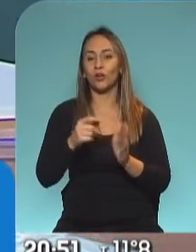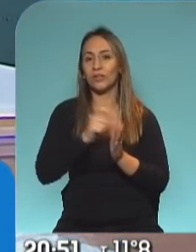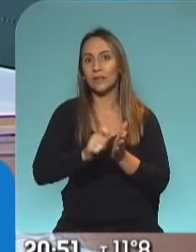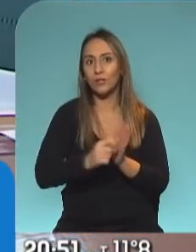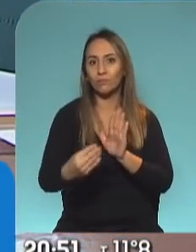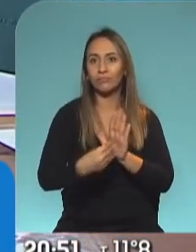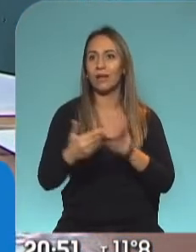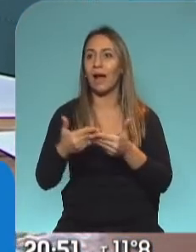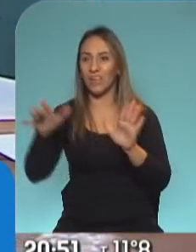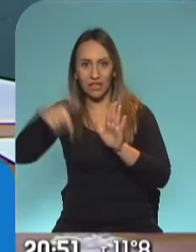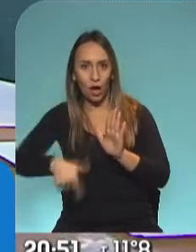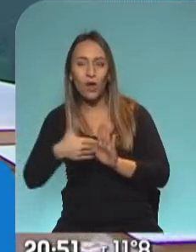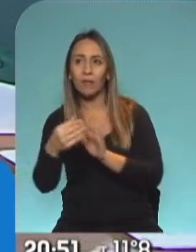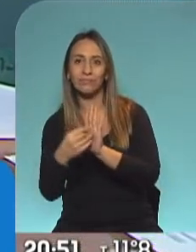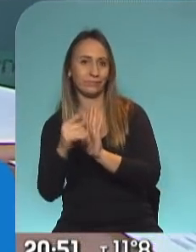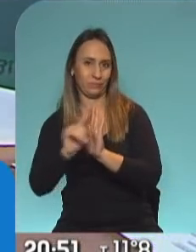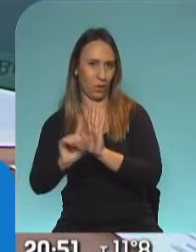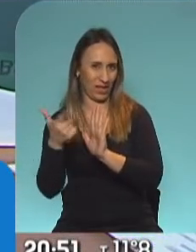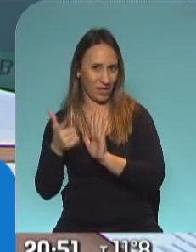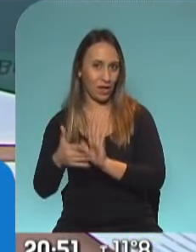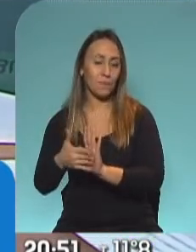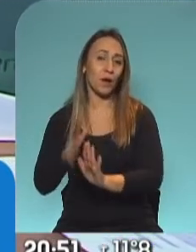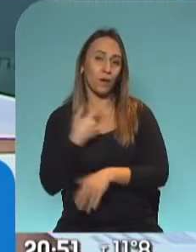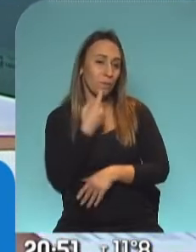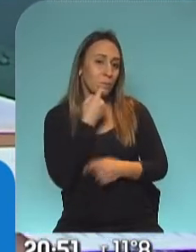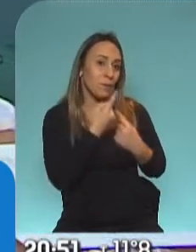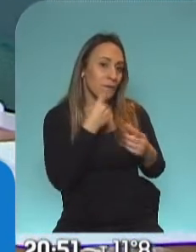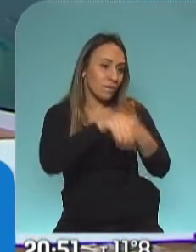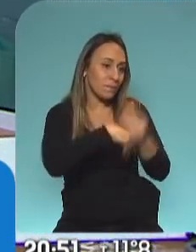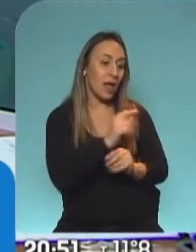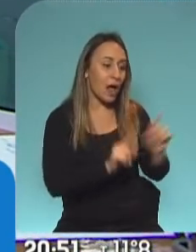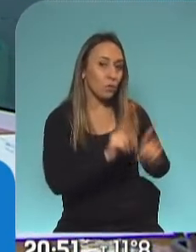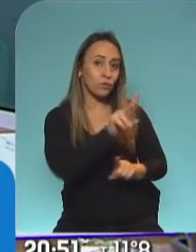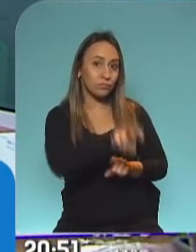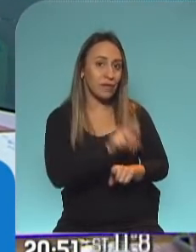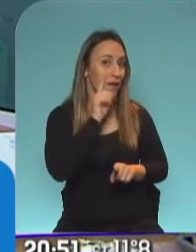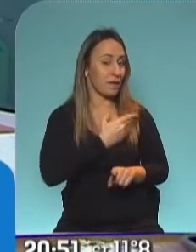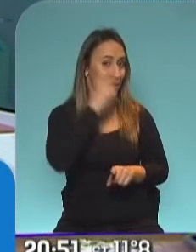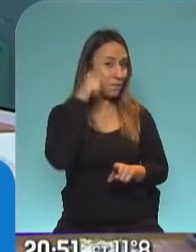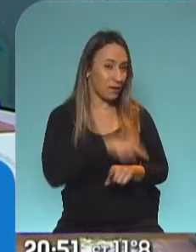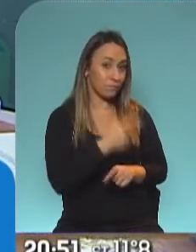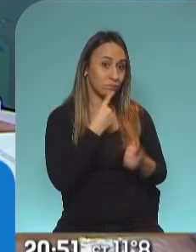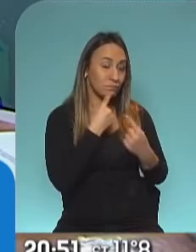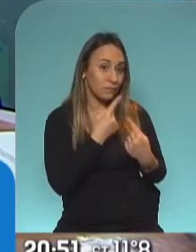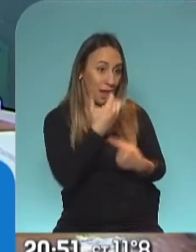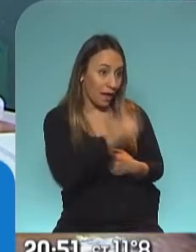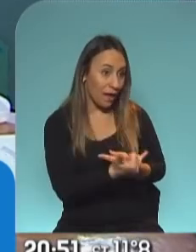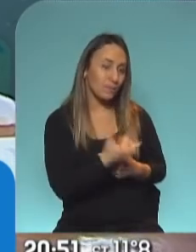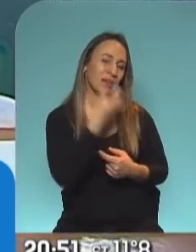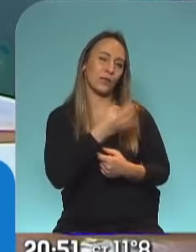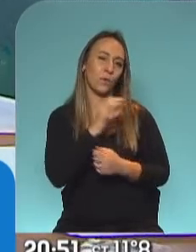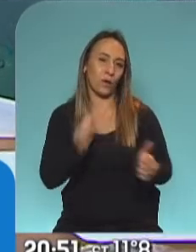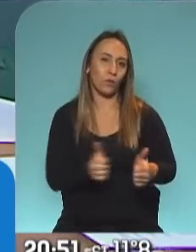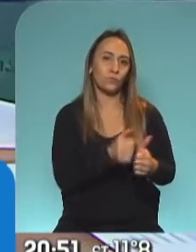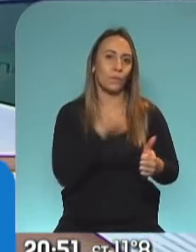decirle que seguramente y que mire en su familia si alguien tiene un ingreso familiar de emergencia, porque seguramente este joven está acompañado de algún familiar que